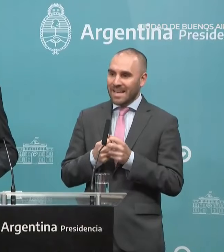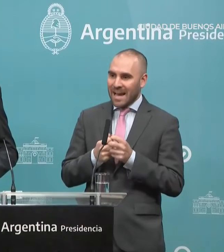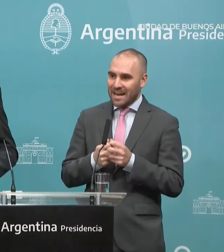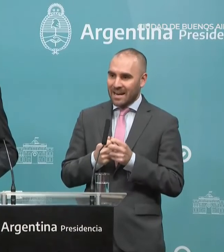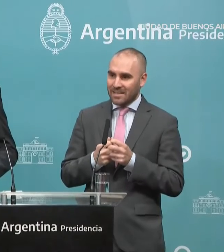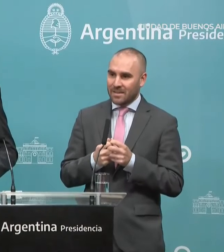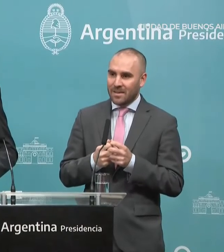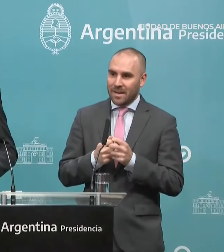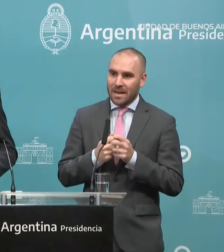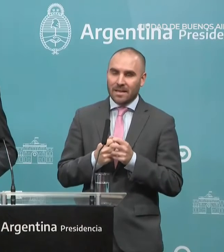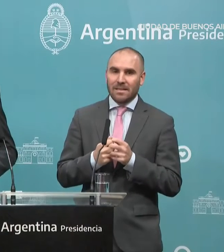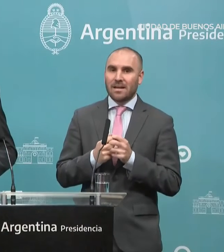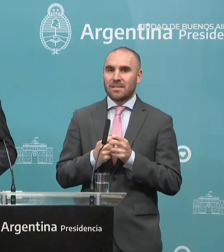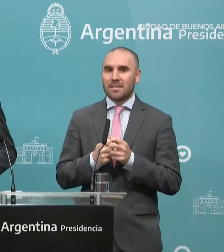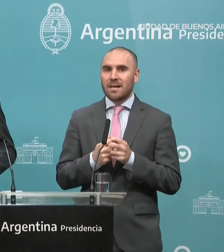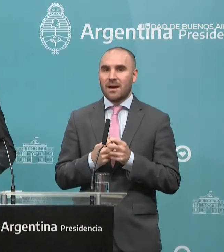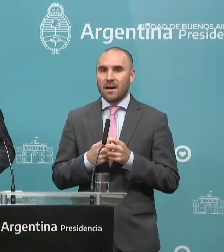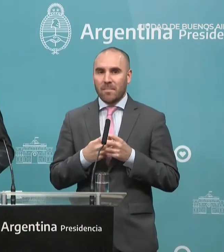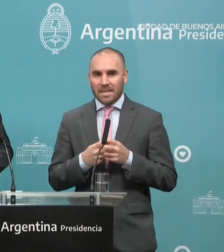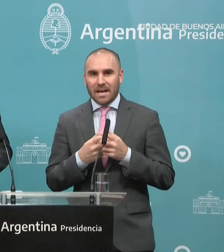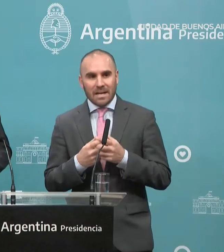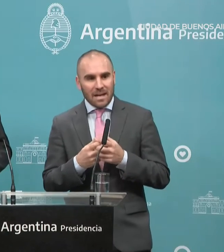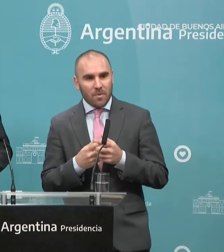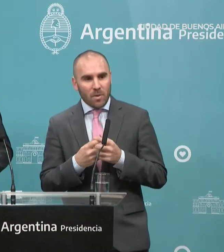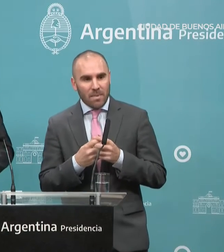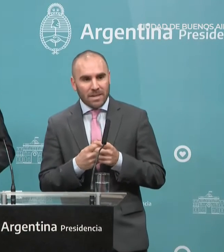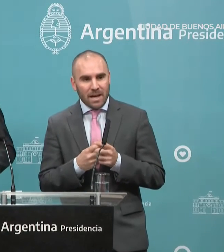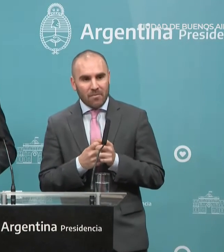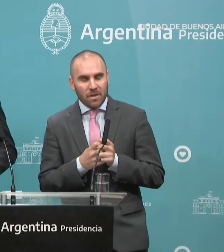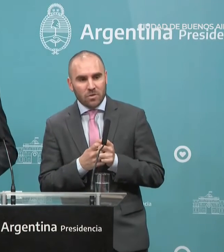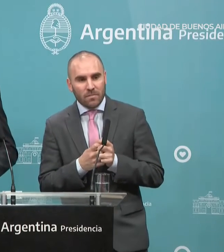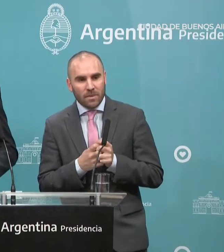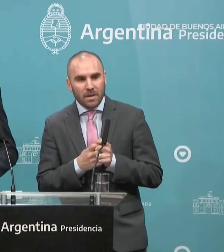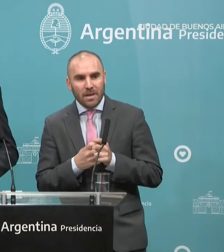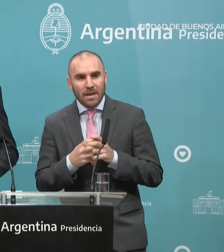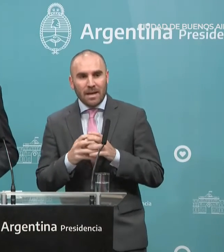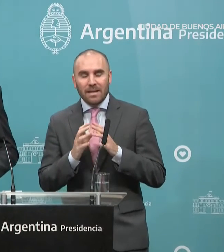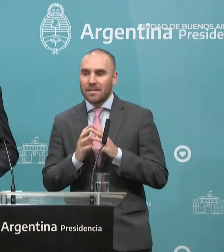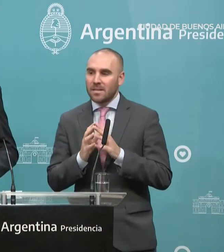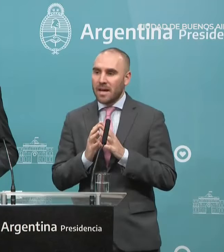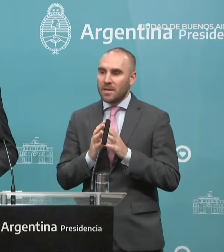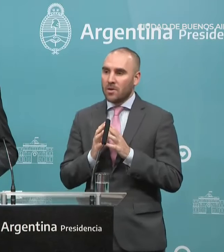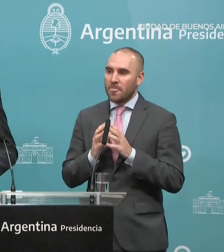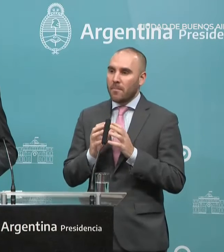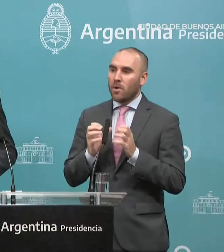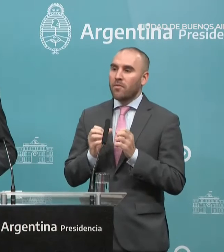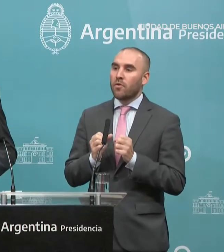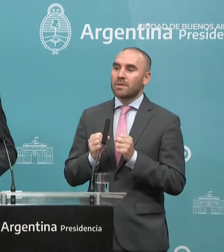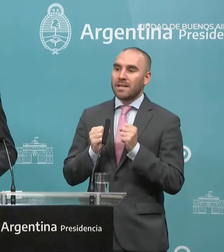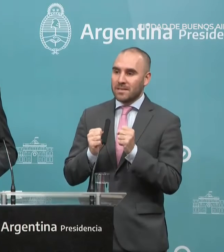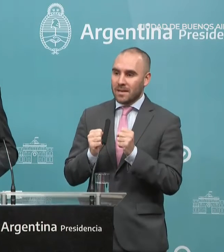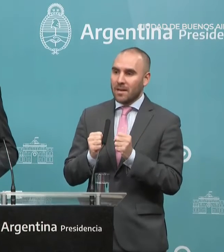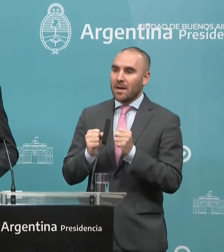construir las anclas que la Argentina necesita para atacar la problemática de la inflación, es necesario